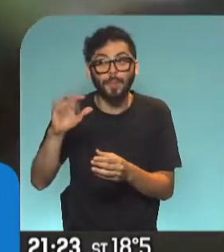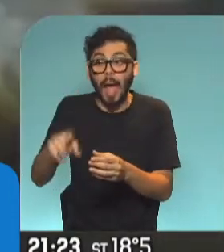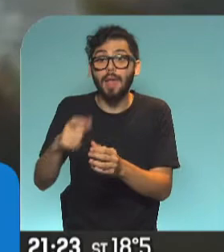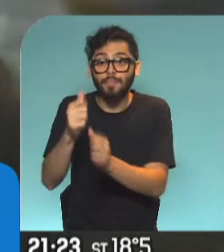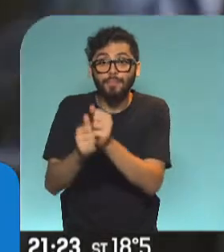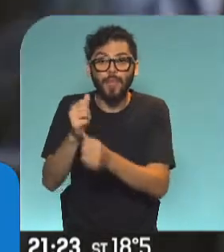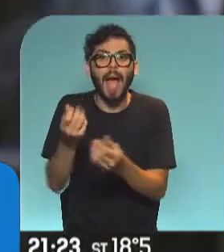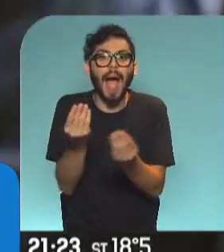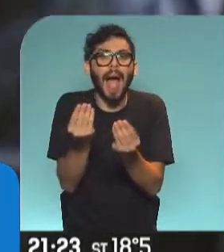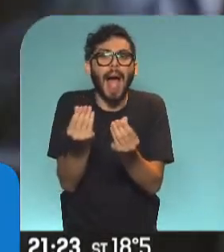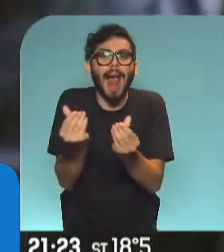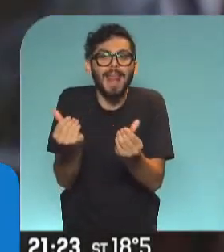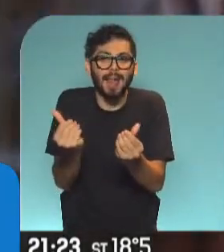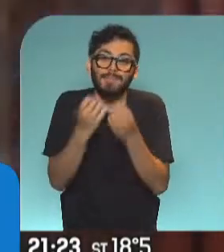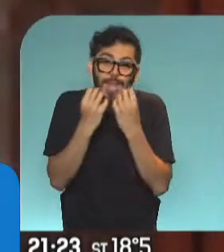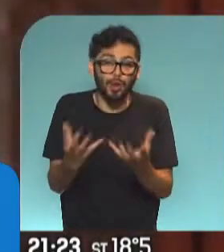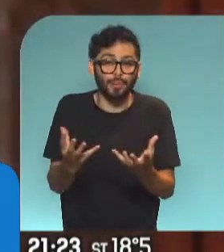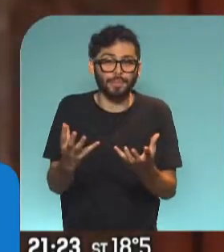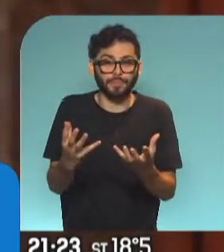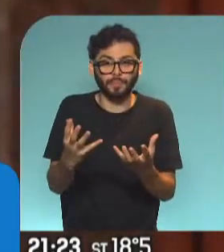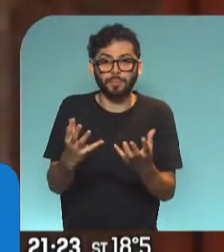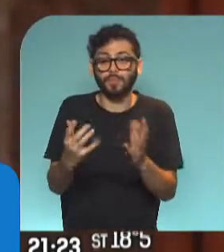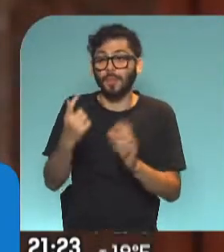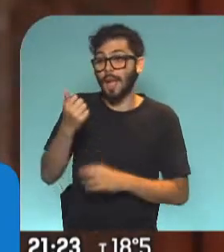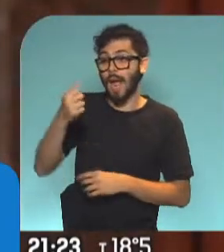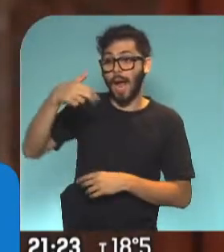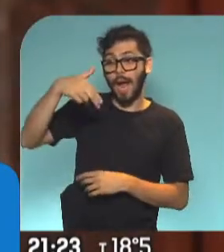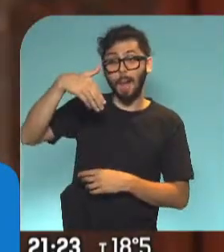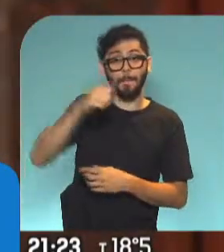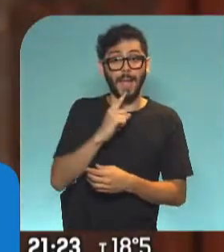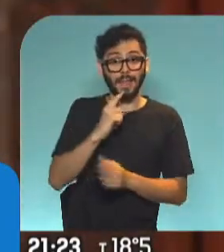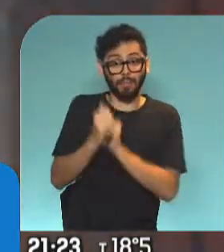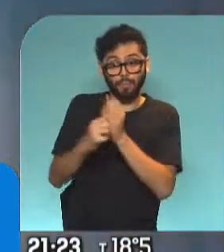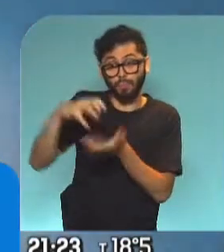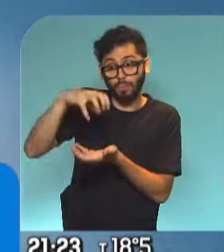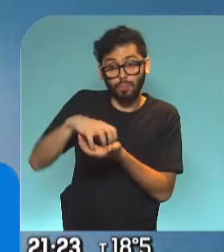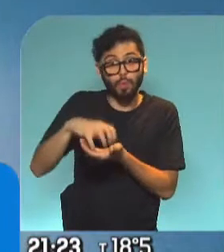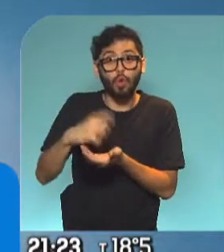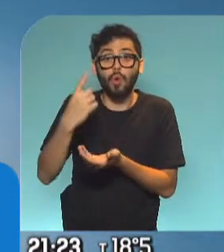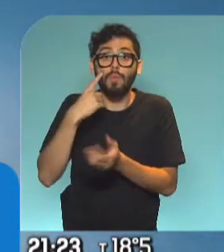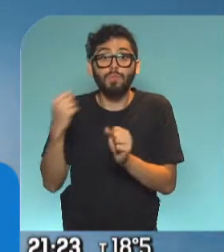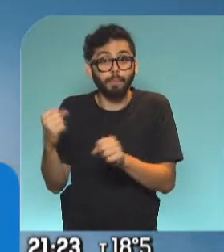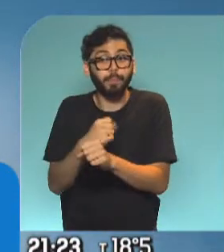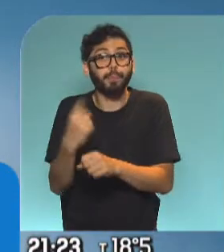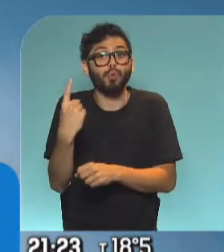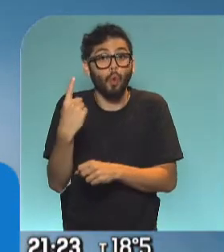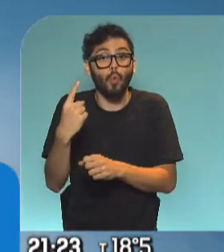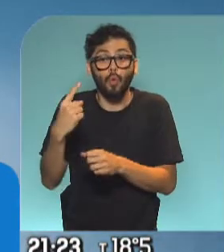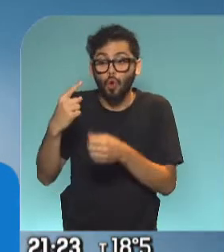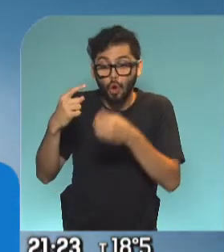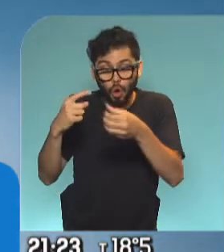de calidad dentro del país. La aprobación que hizo la ANMAT de un producto generado localmente que va a tener